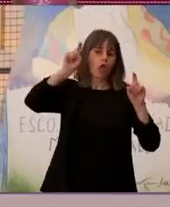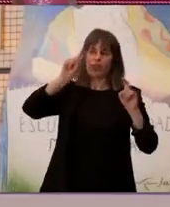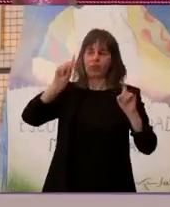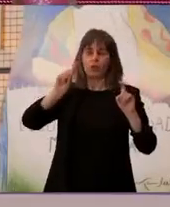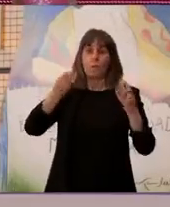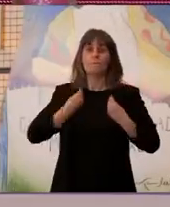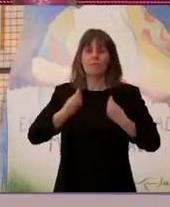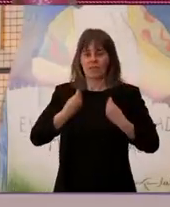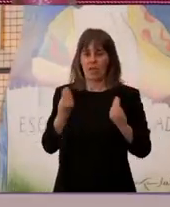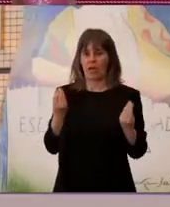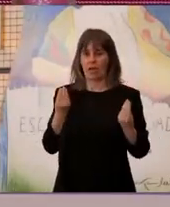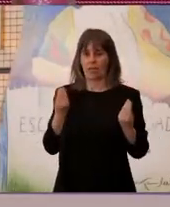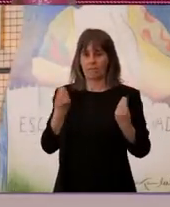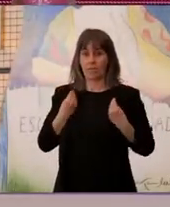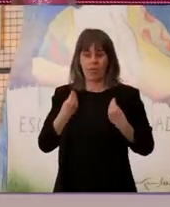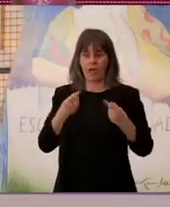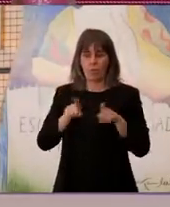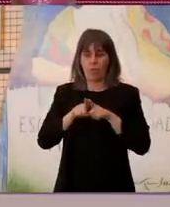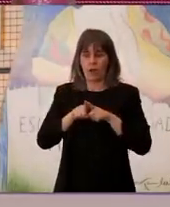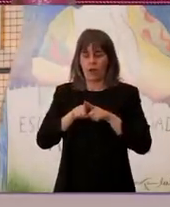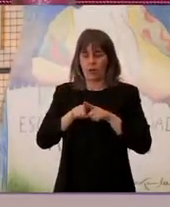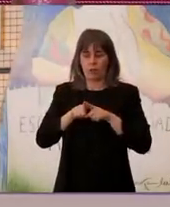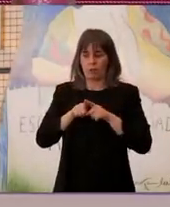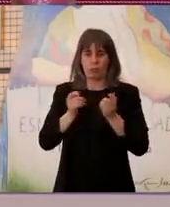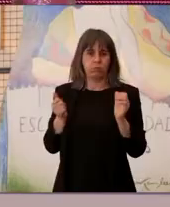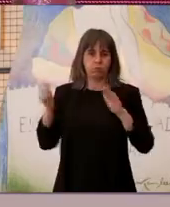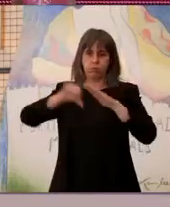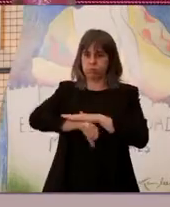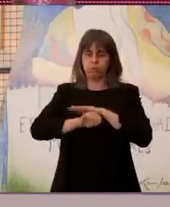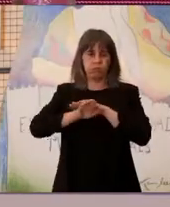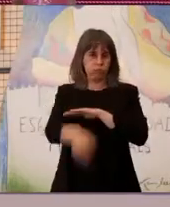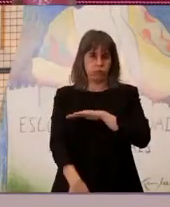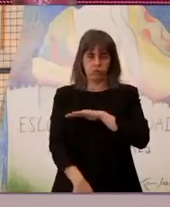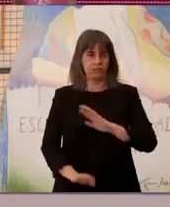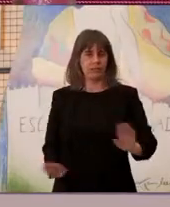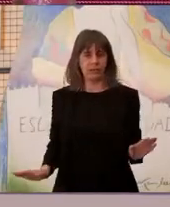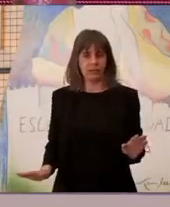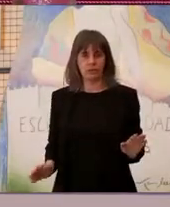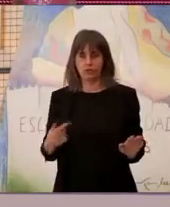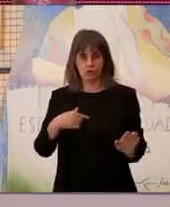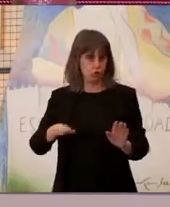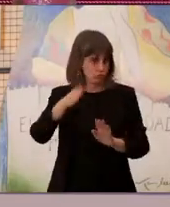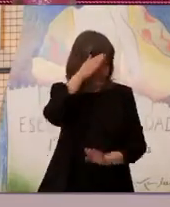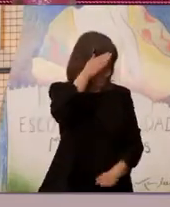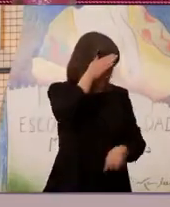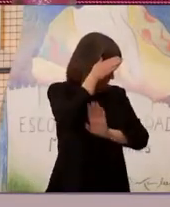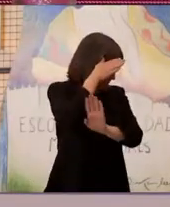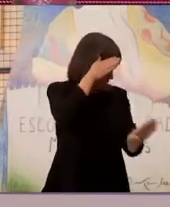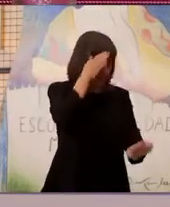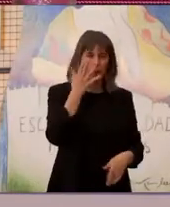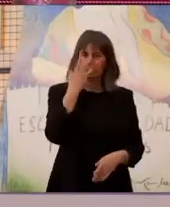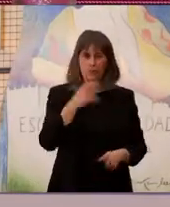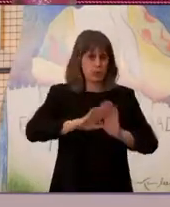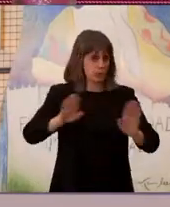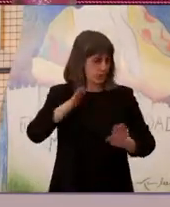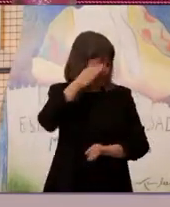vida se me hunde se me hunde con lo cual no quiero verlo prefiero no saberlo